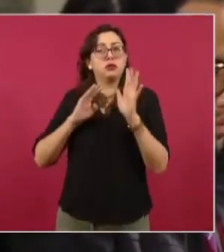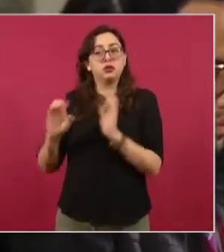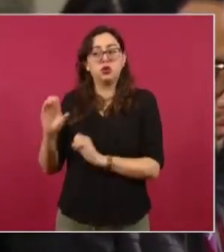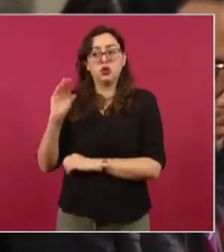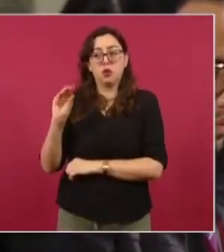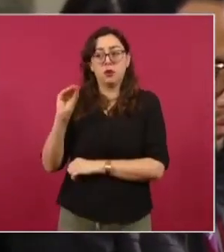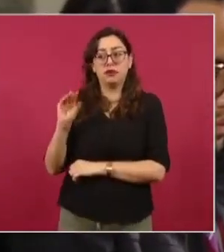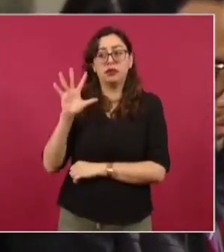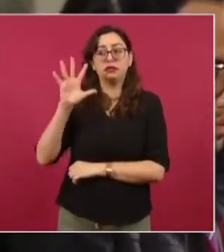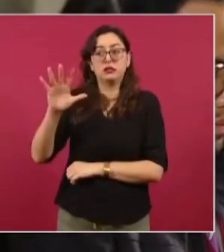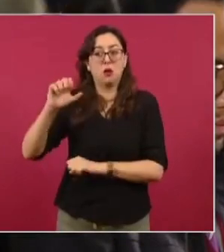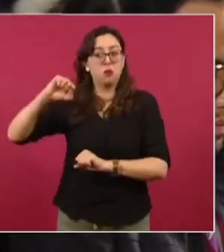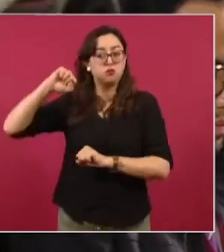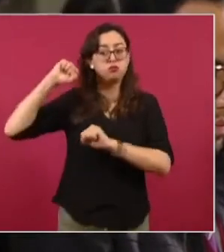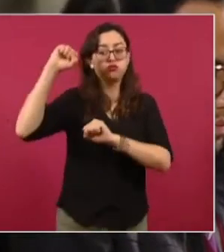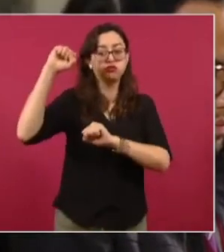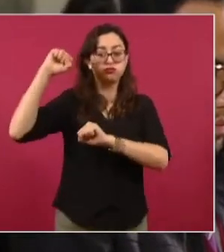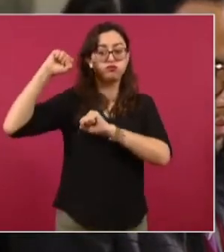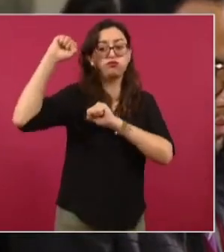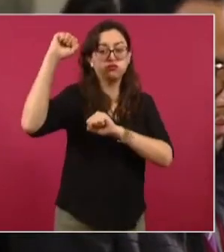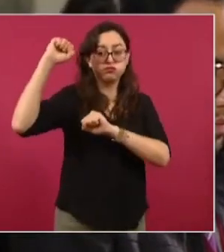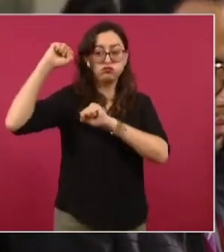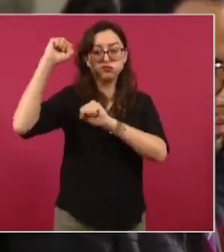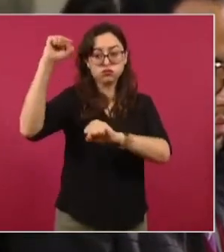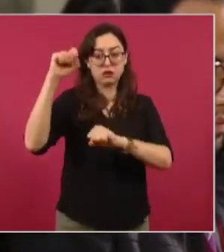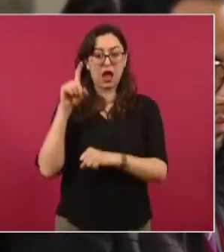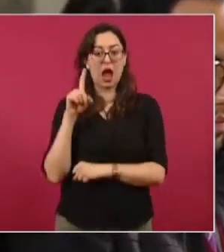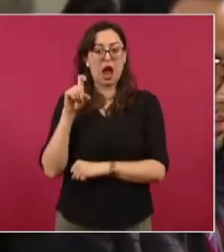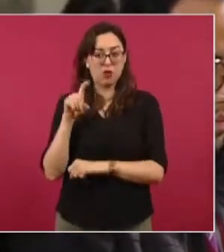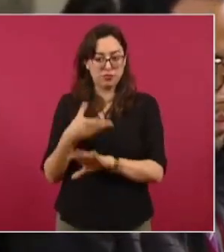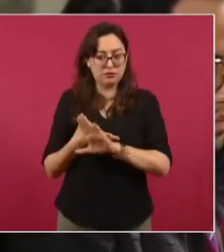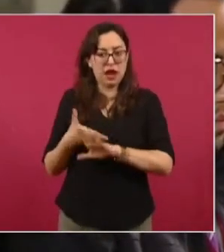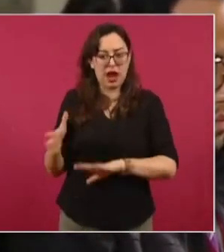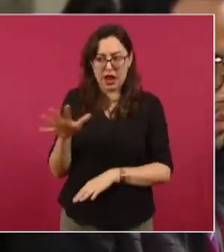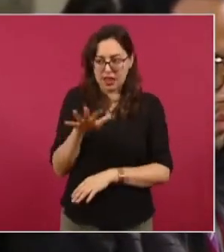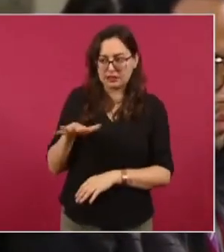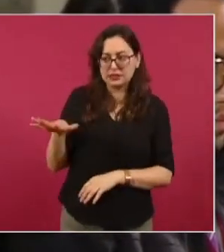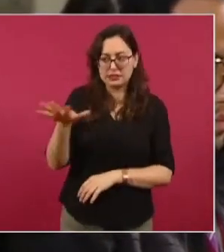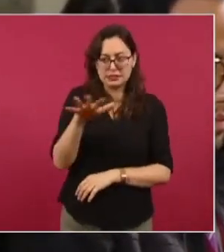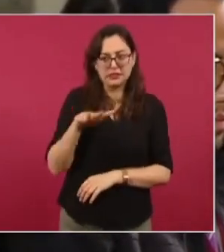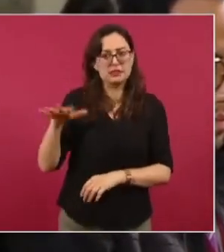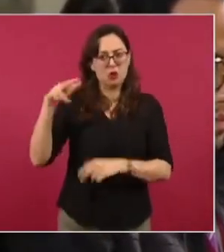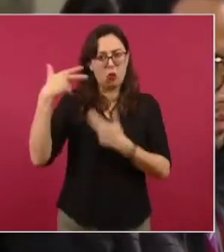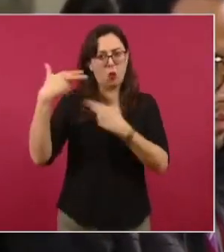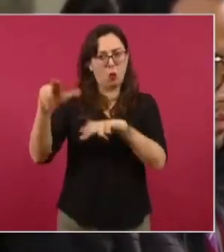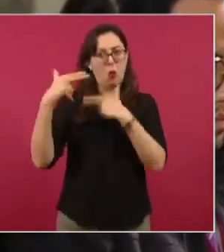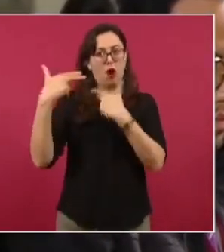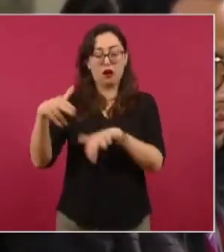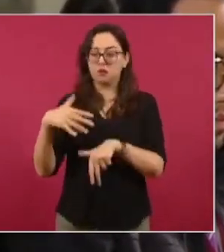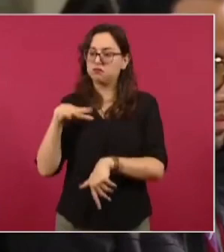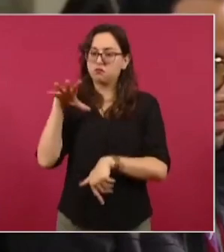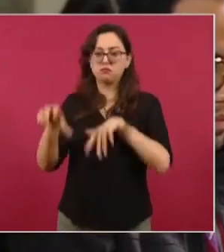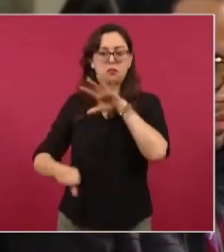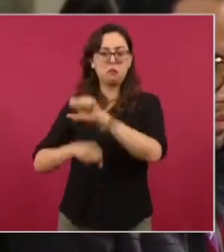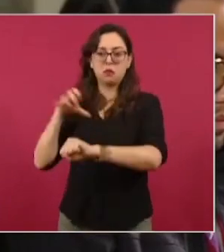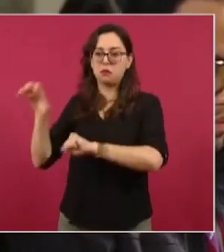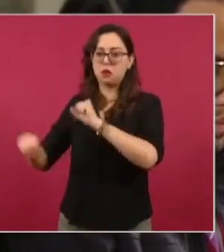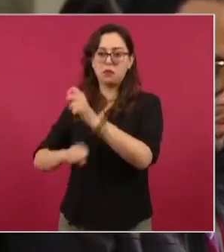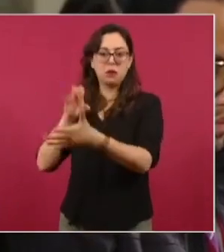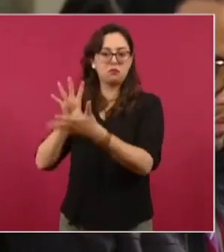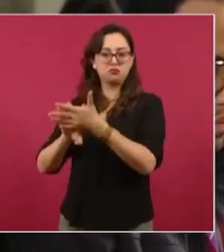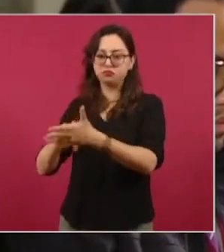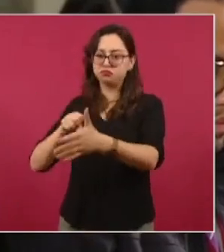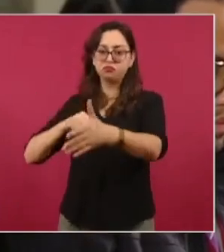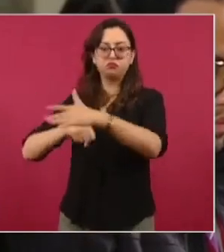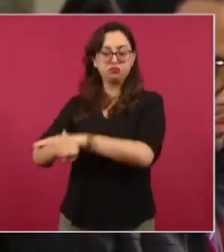de García Luna es un tema que justamente pues viene de esta administración cuando